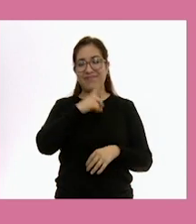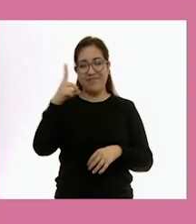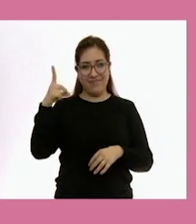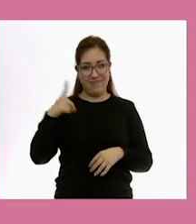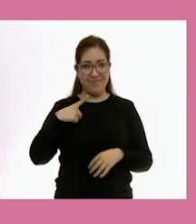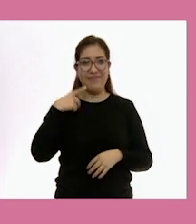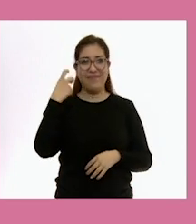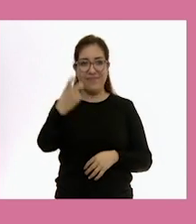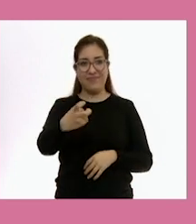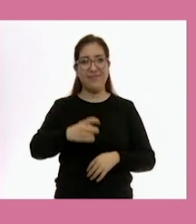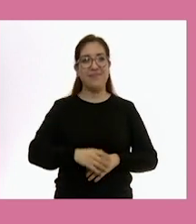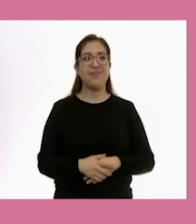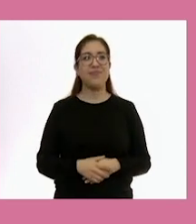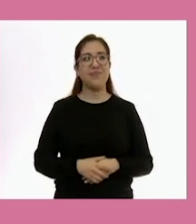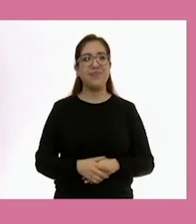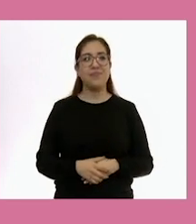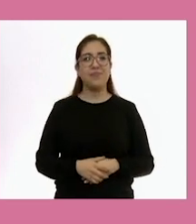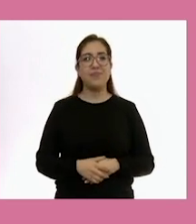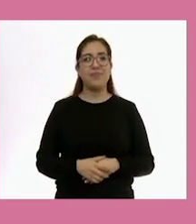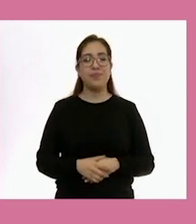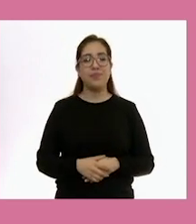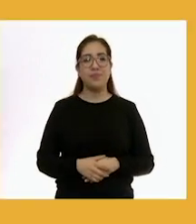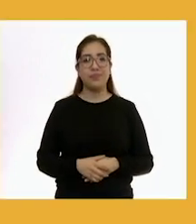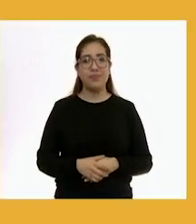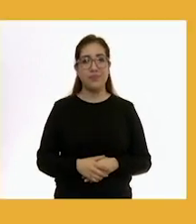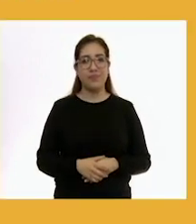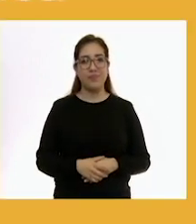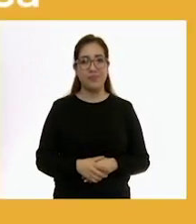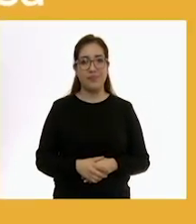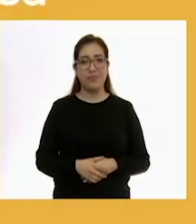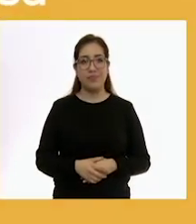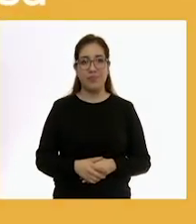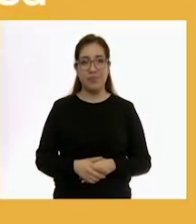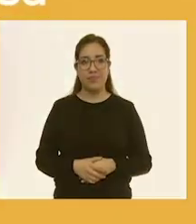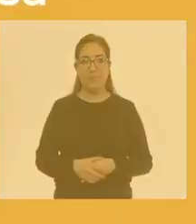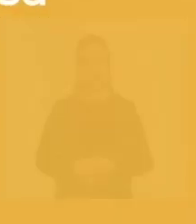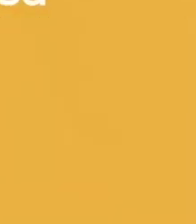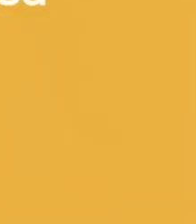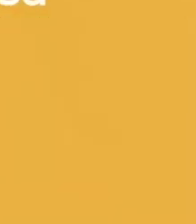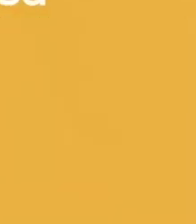las cuerdas Sobre tu cabeza Y alrededor de tu cuello Deberás amarrar las cuerdas amarrar las cuerdas